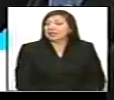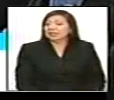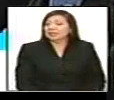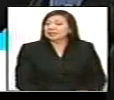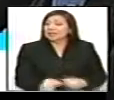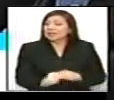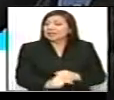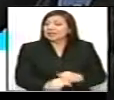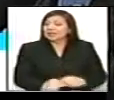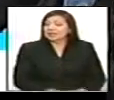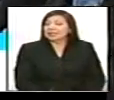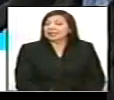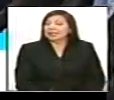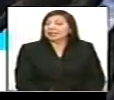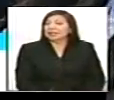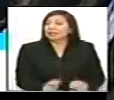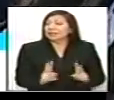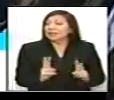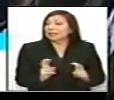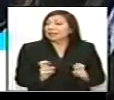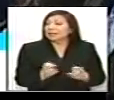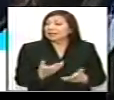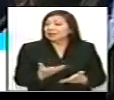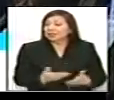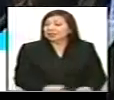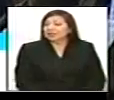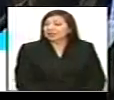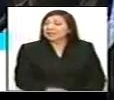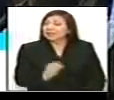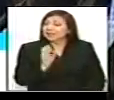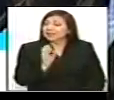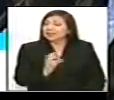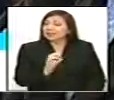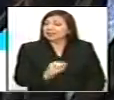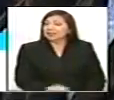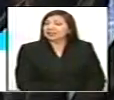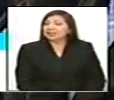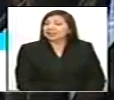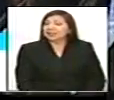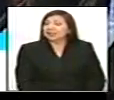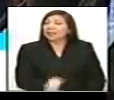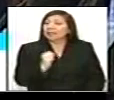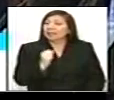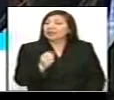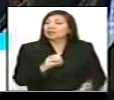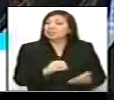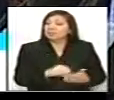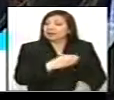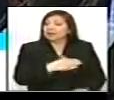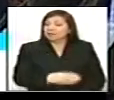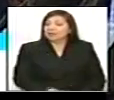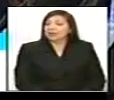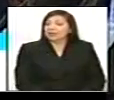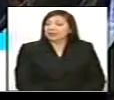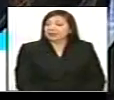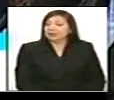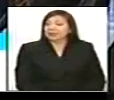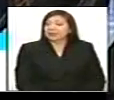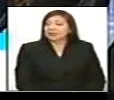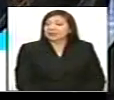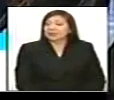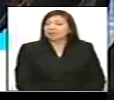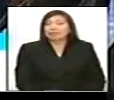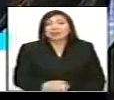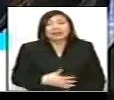carácter nacional, es el tema de que siempre se ha dado derechos de preferencia, ¿no? Lo que,